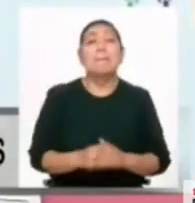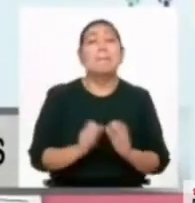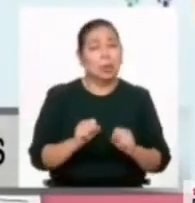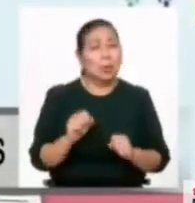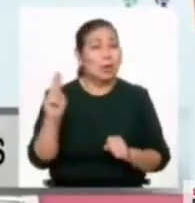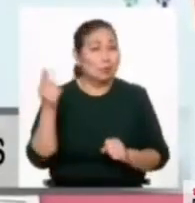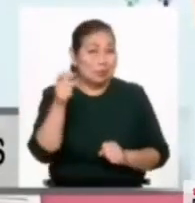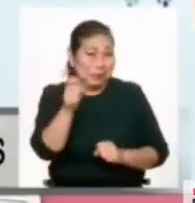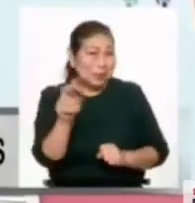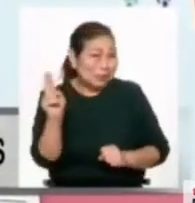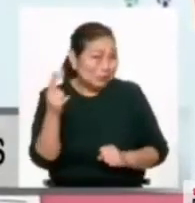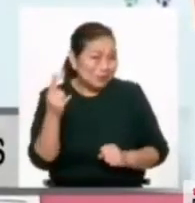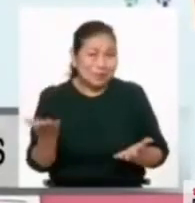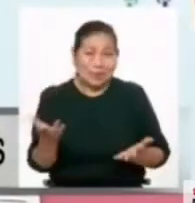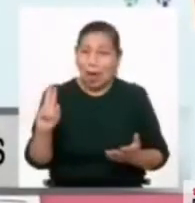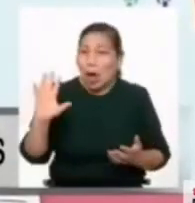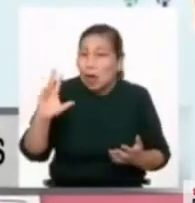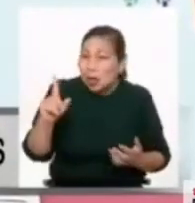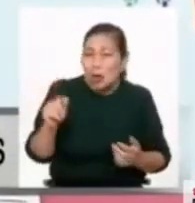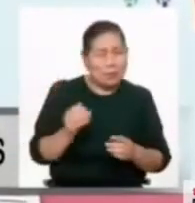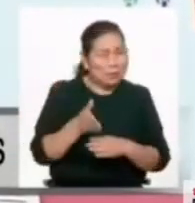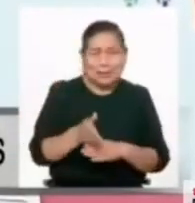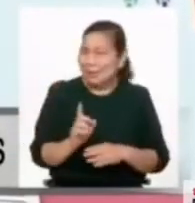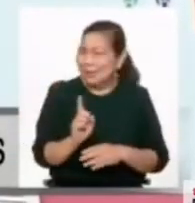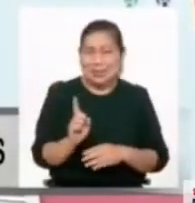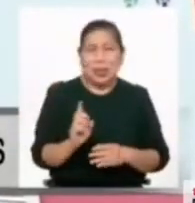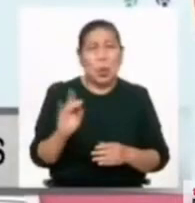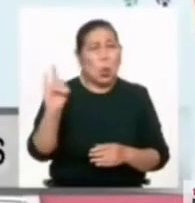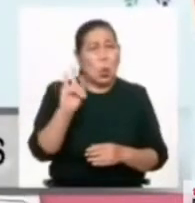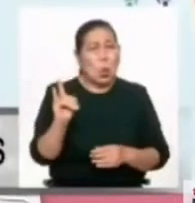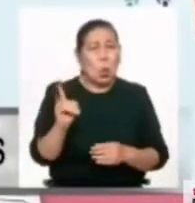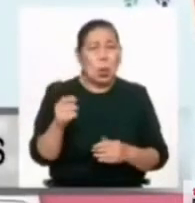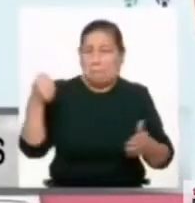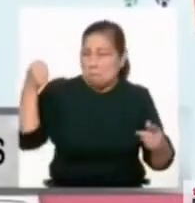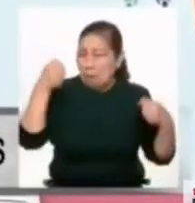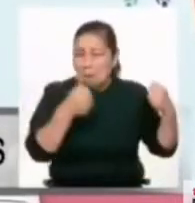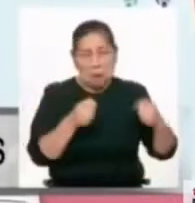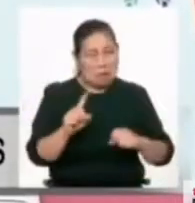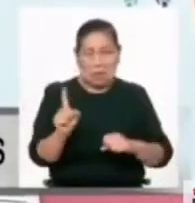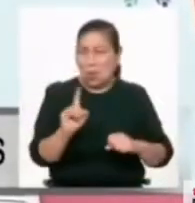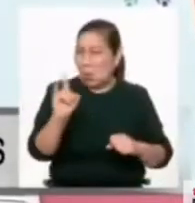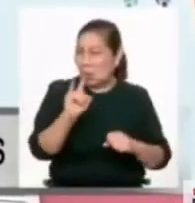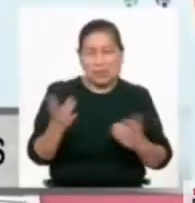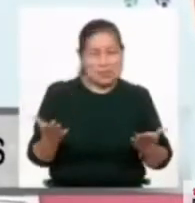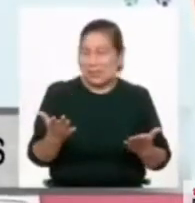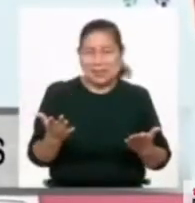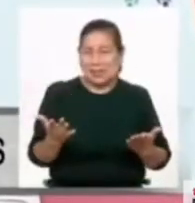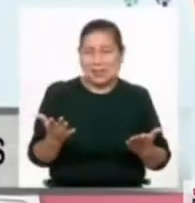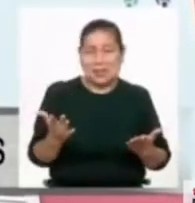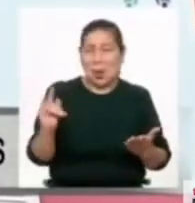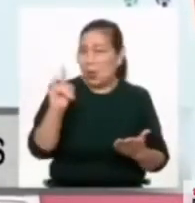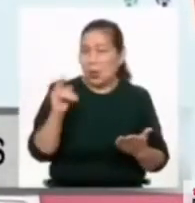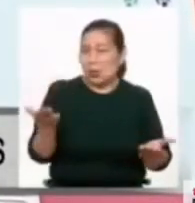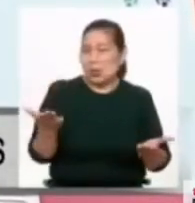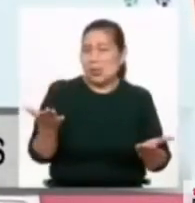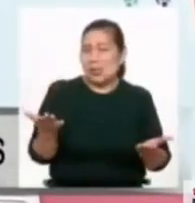los delincuentes, ¿no?, no se van a asaltar haciendo uso de sus puños, ¿no?, ni siquiera, ¿no?, haciendo